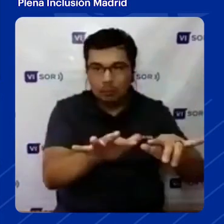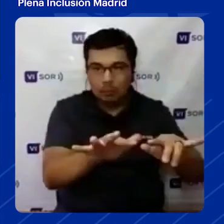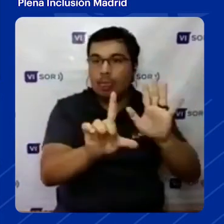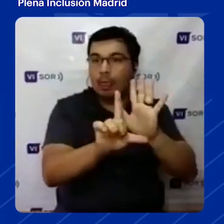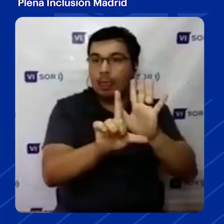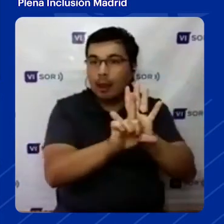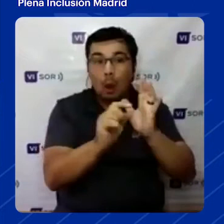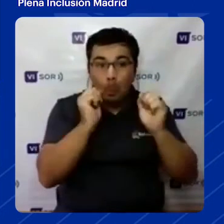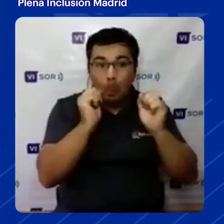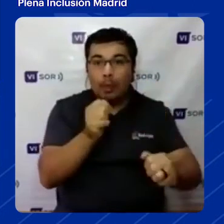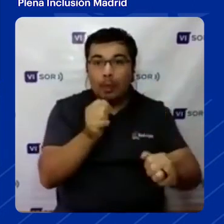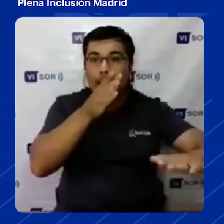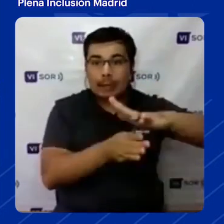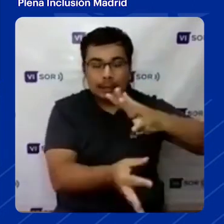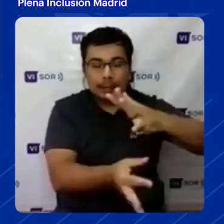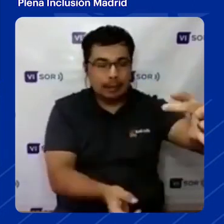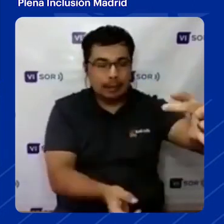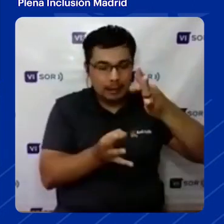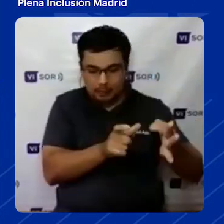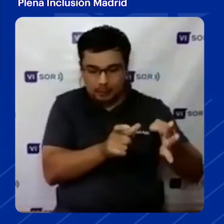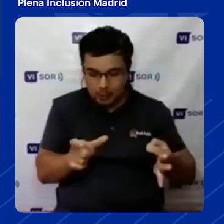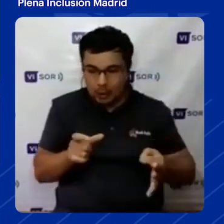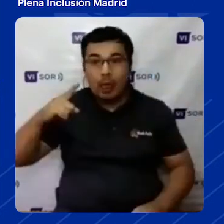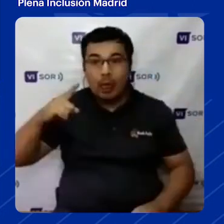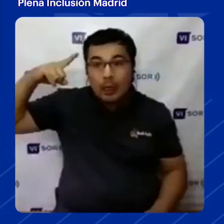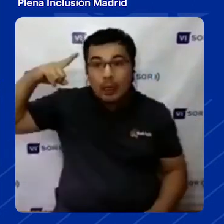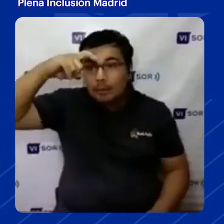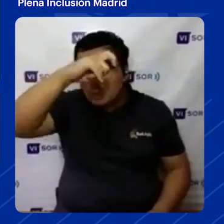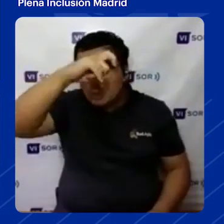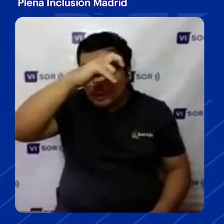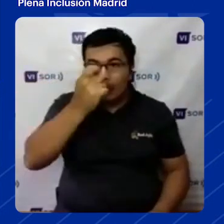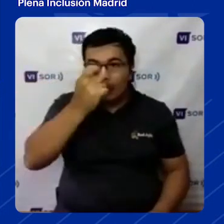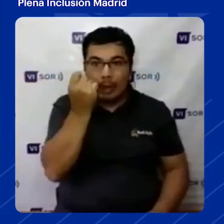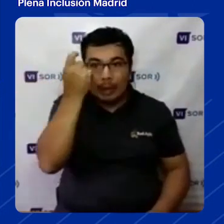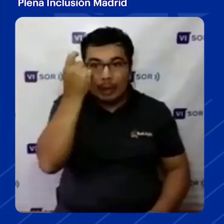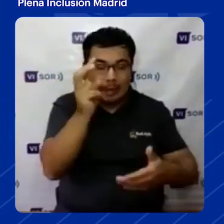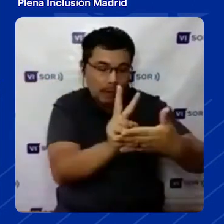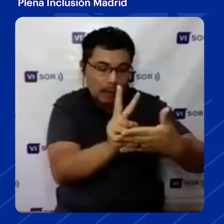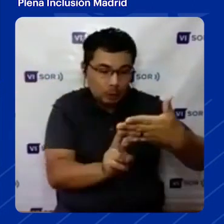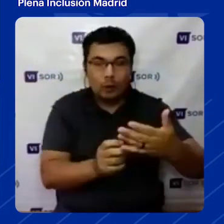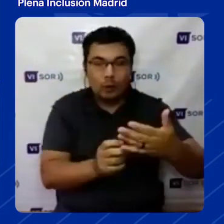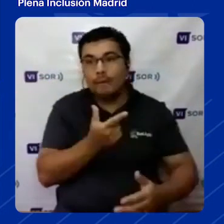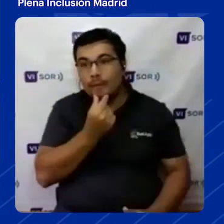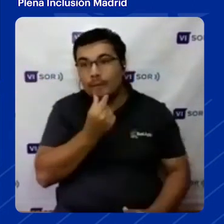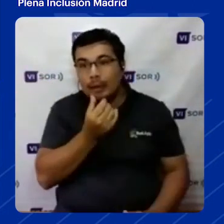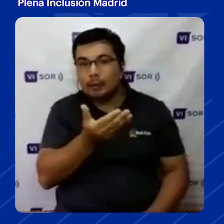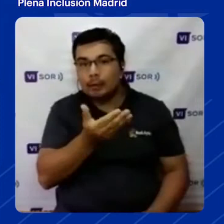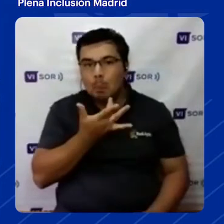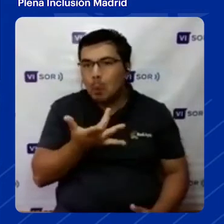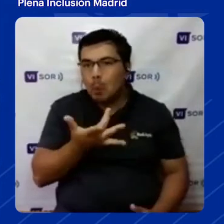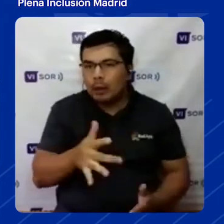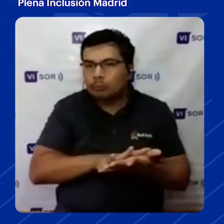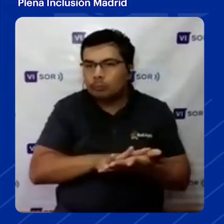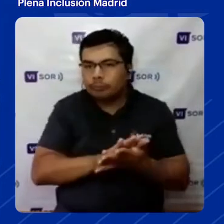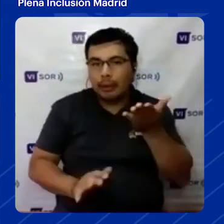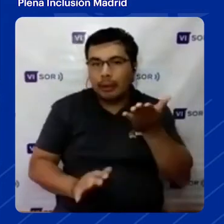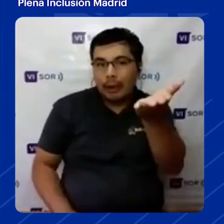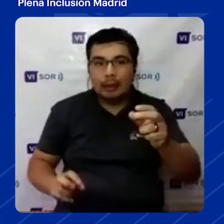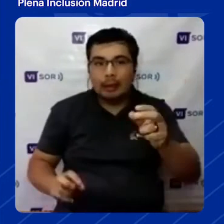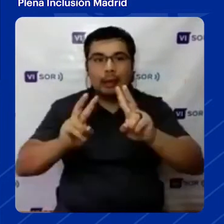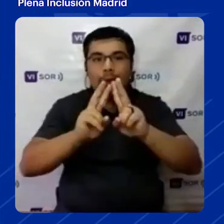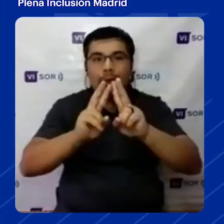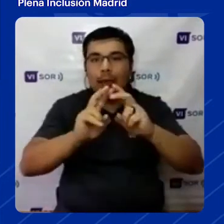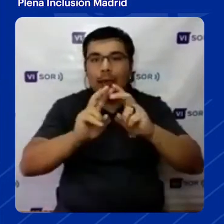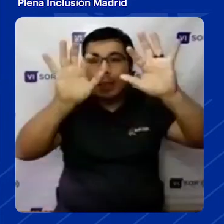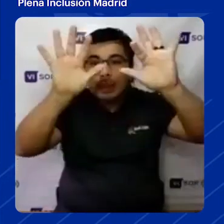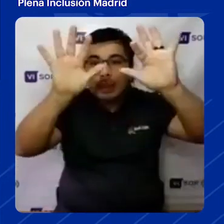para personas que tienen dificultades de comprensión lectora. Porque al fin y al cabo, este texto, por ejemplo, puede reclamarse como tema